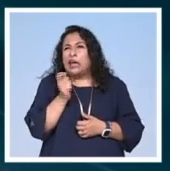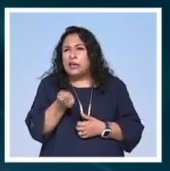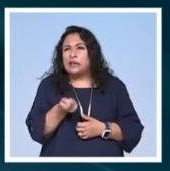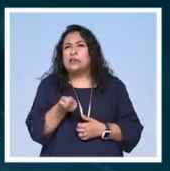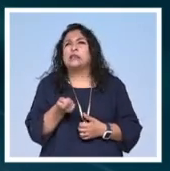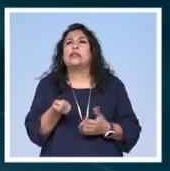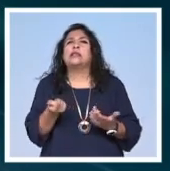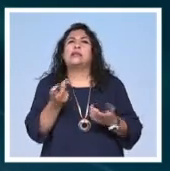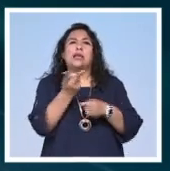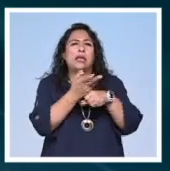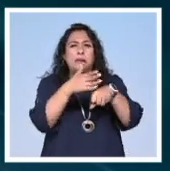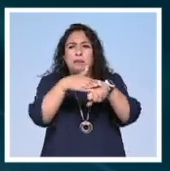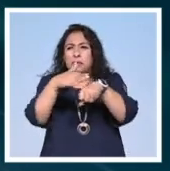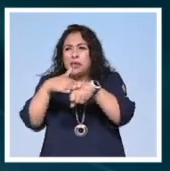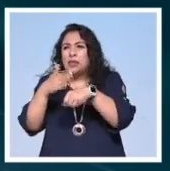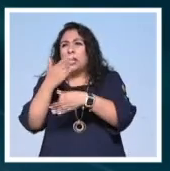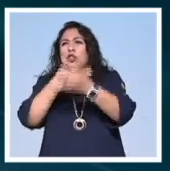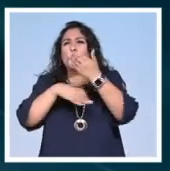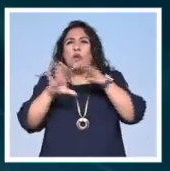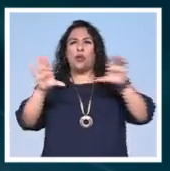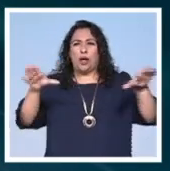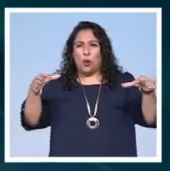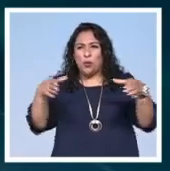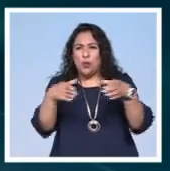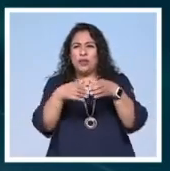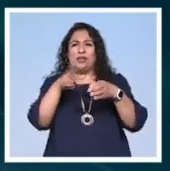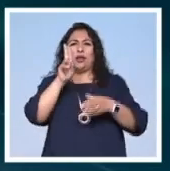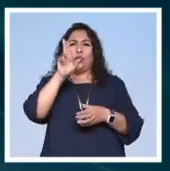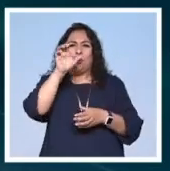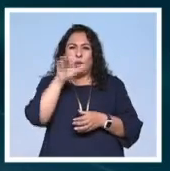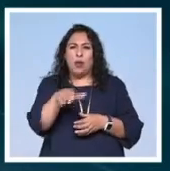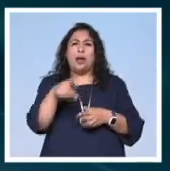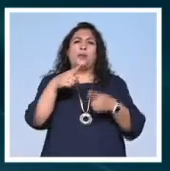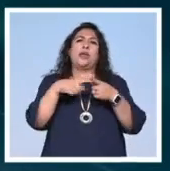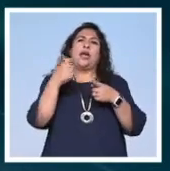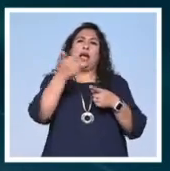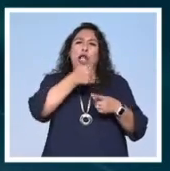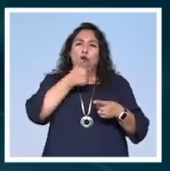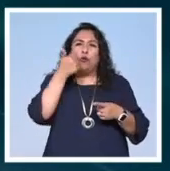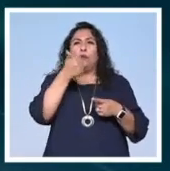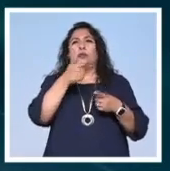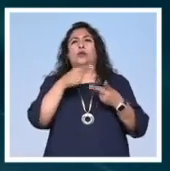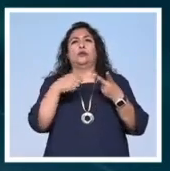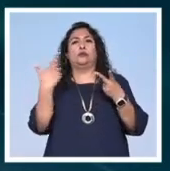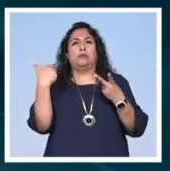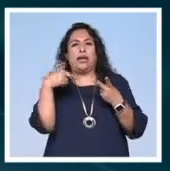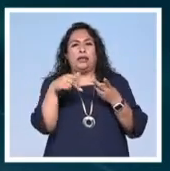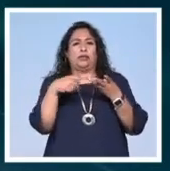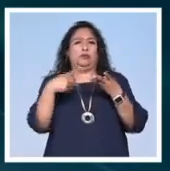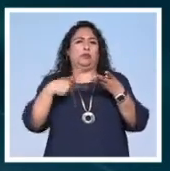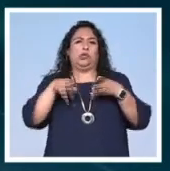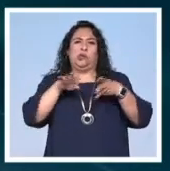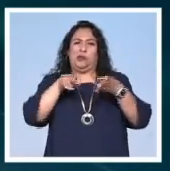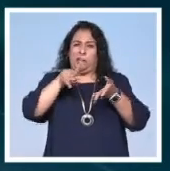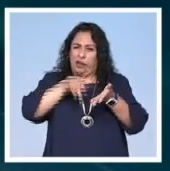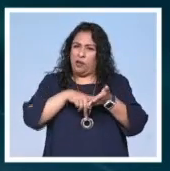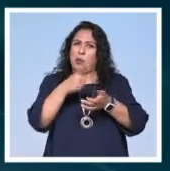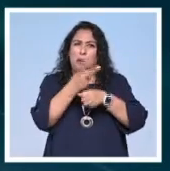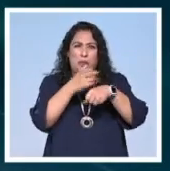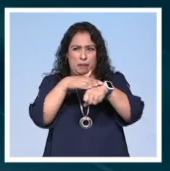de convocar A toda la comunidad de la wam estudiantes profesores trabajadores